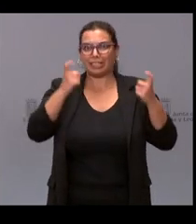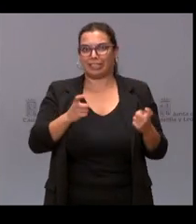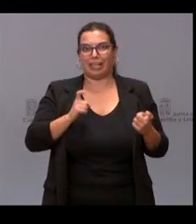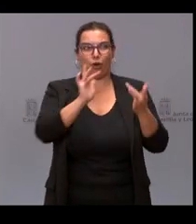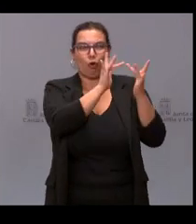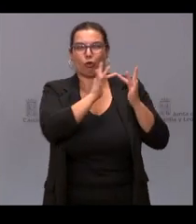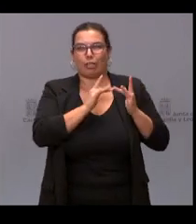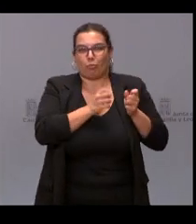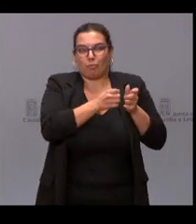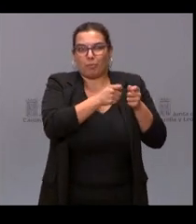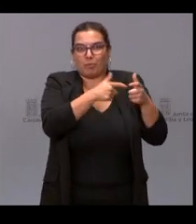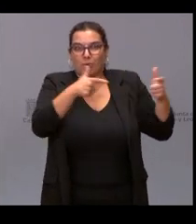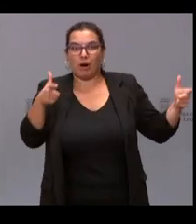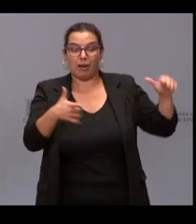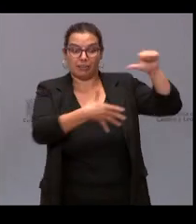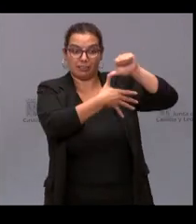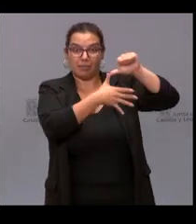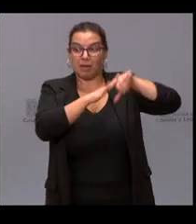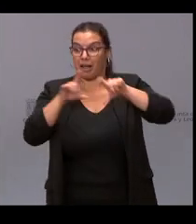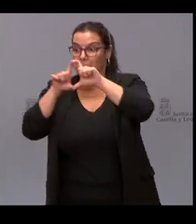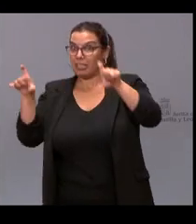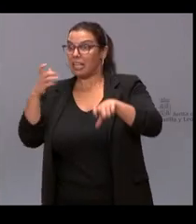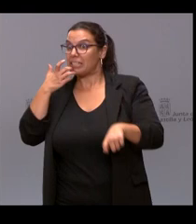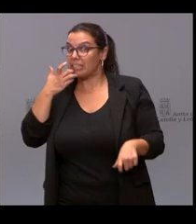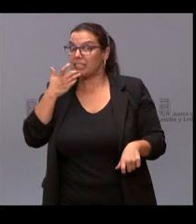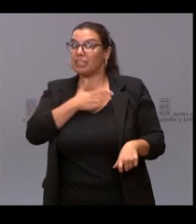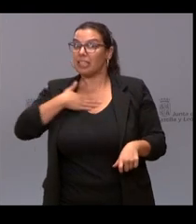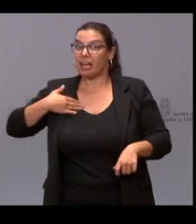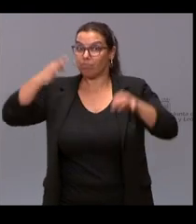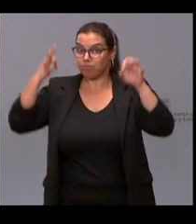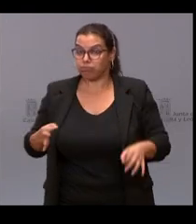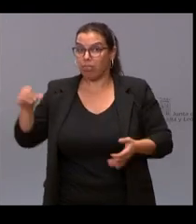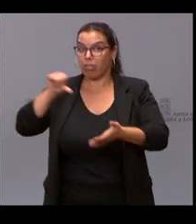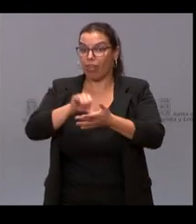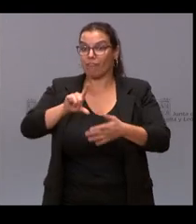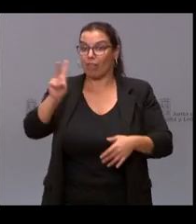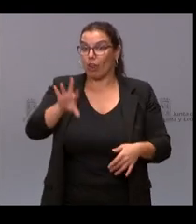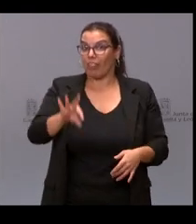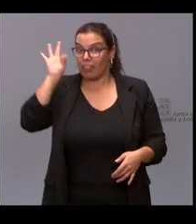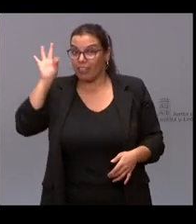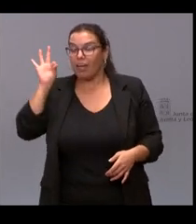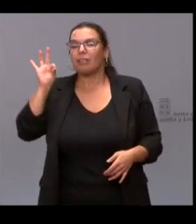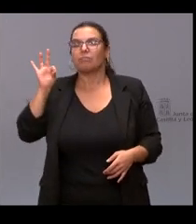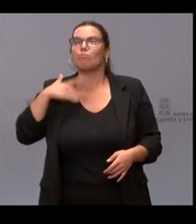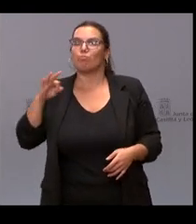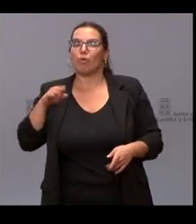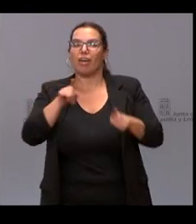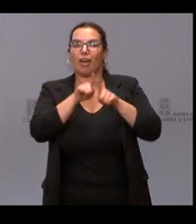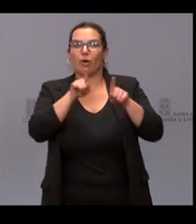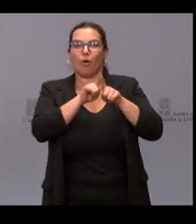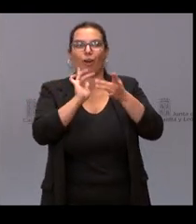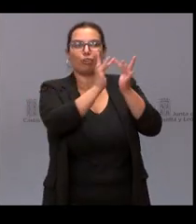en Iberoamérica para que Innovat, si finalmente toma la decisión de instalarse en Valladolid, tenga un mercado